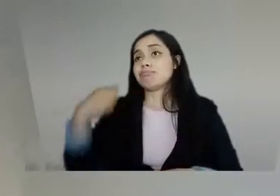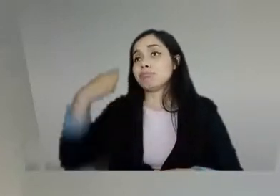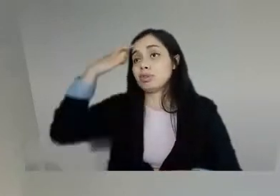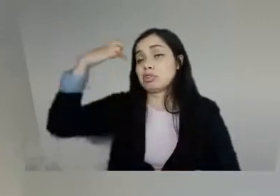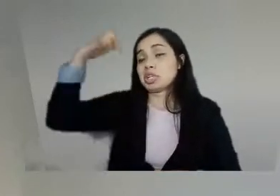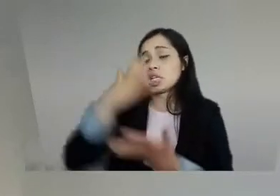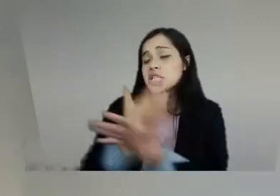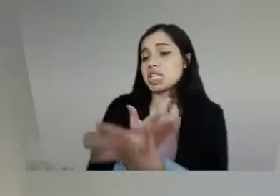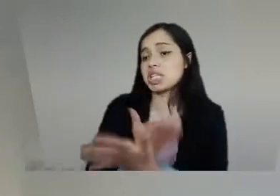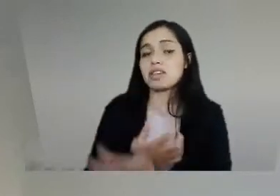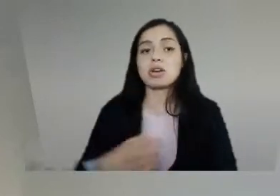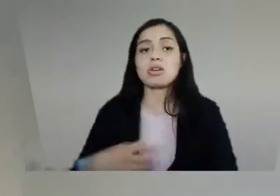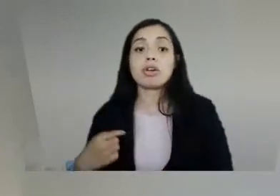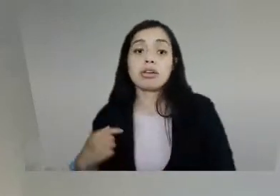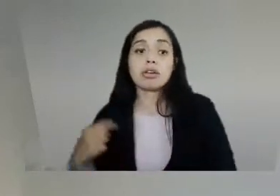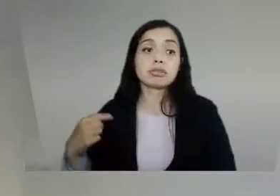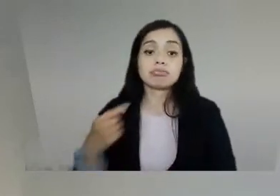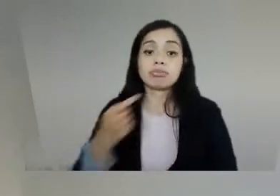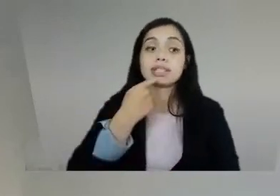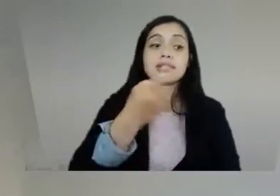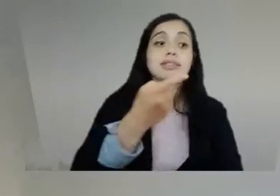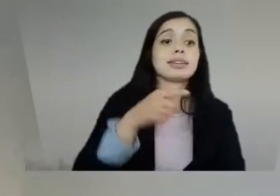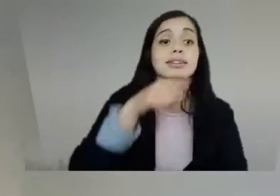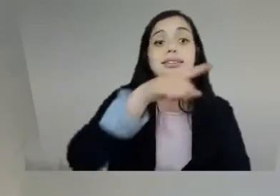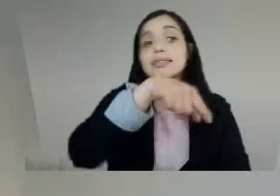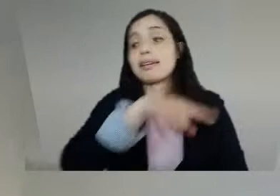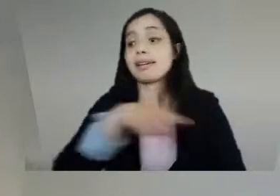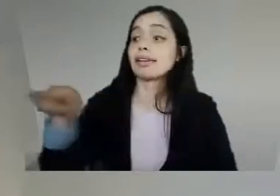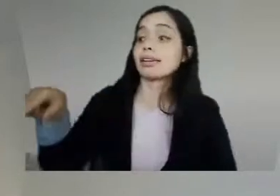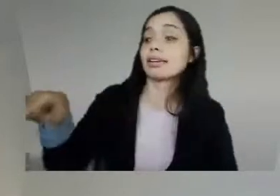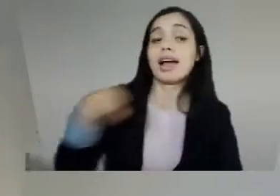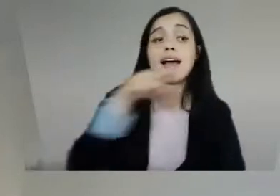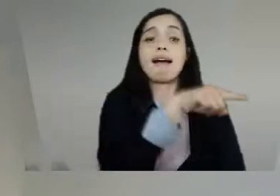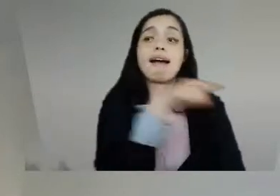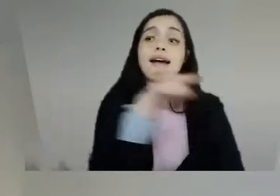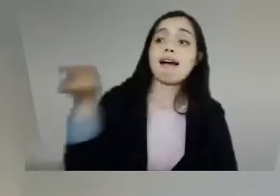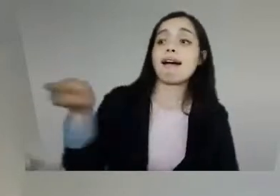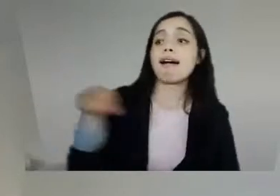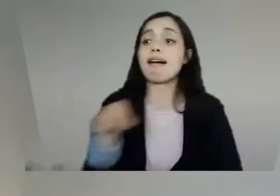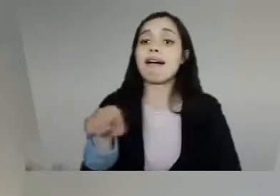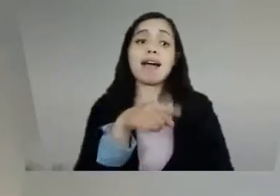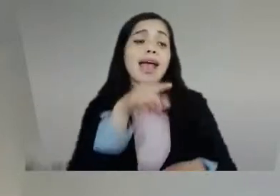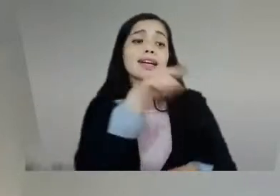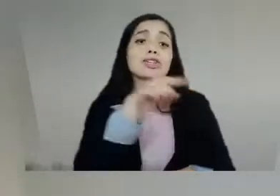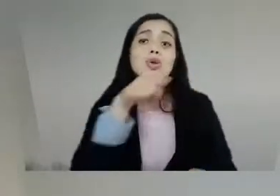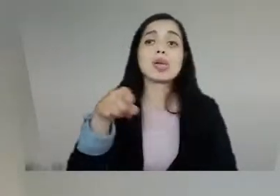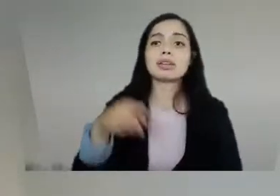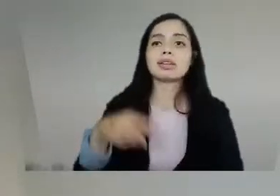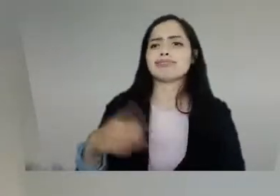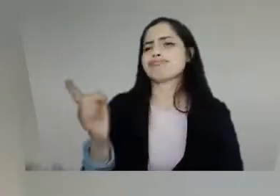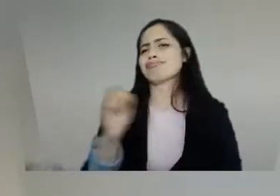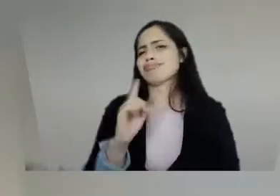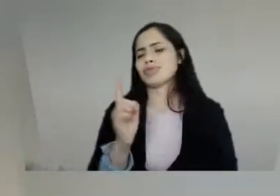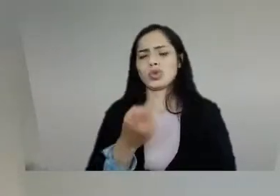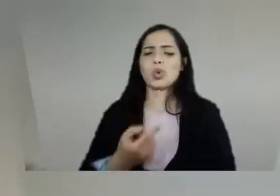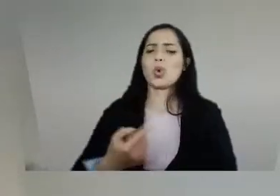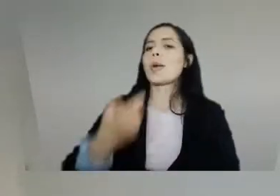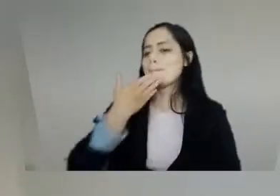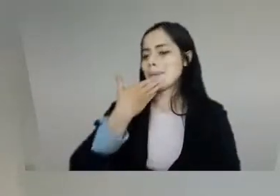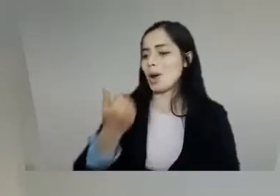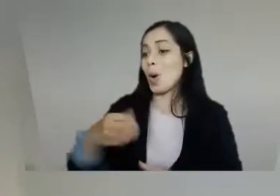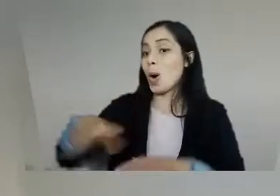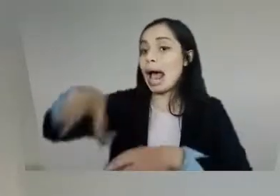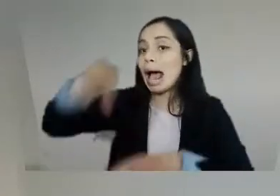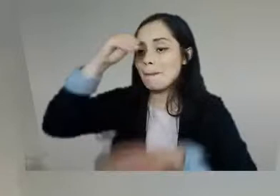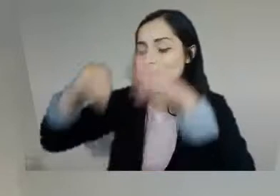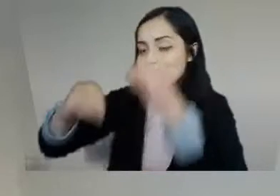de retroalimentación que intentamos hacer con ellos y intentamos aprender lo que más podamos de ellos.